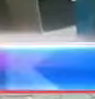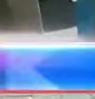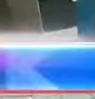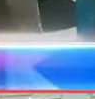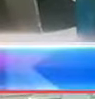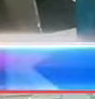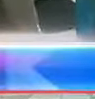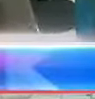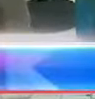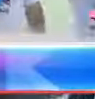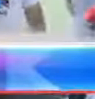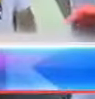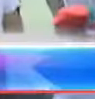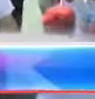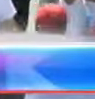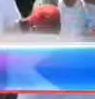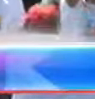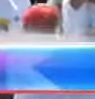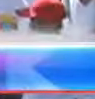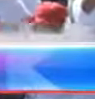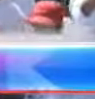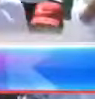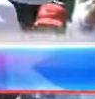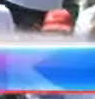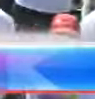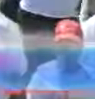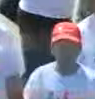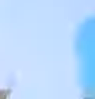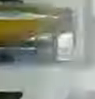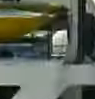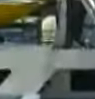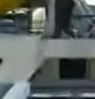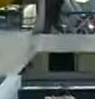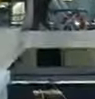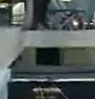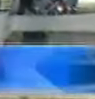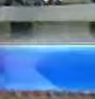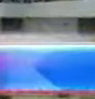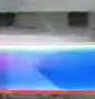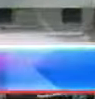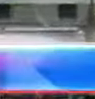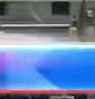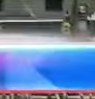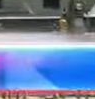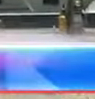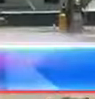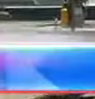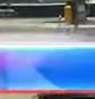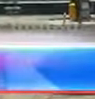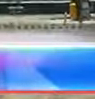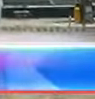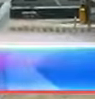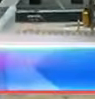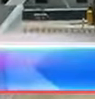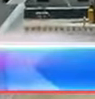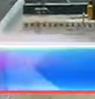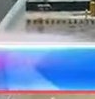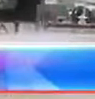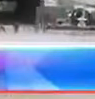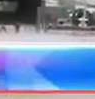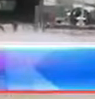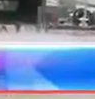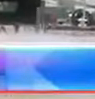bajo el lema "Con mis hijos no te metas". Además, dictaron prisión preventiva contra el capitán del barco que chocó el puente